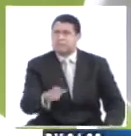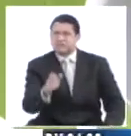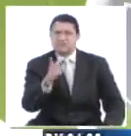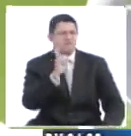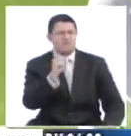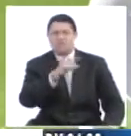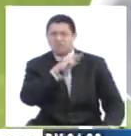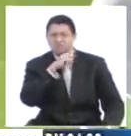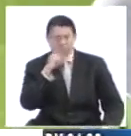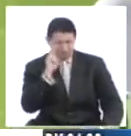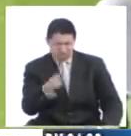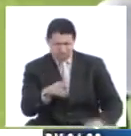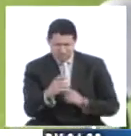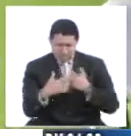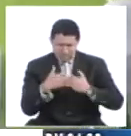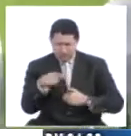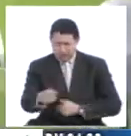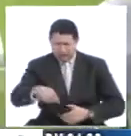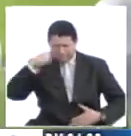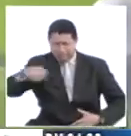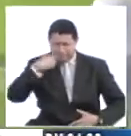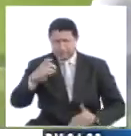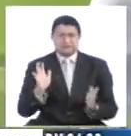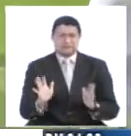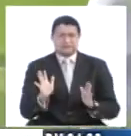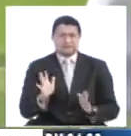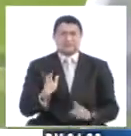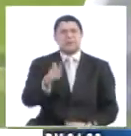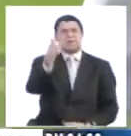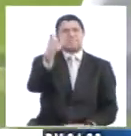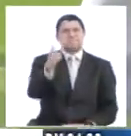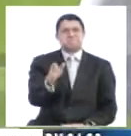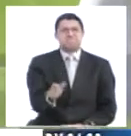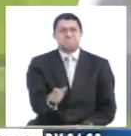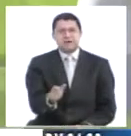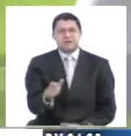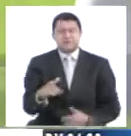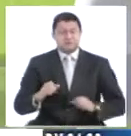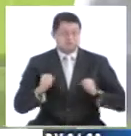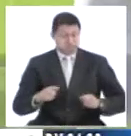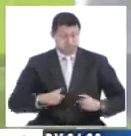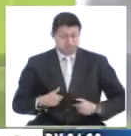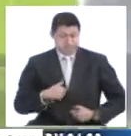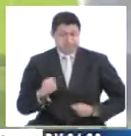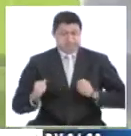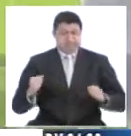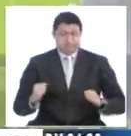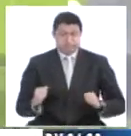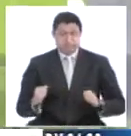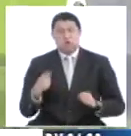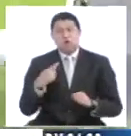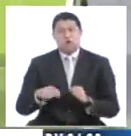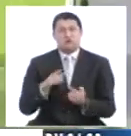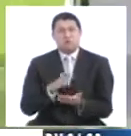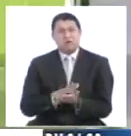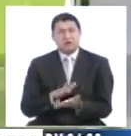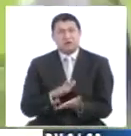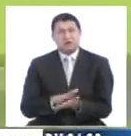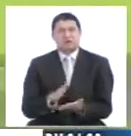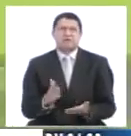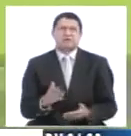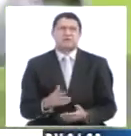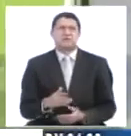disfrutan ni ven la comida como un problema hay personas que tienen el metabolismo activo y otras personas que tienen el metabolismo más